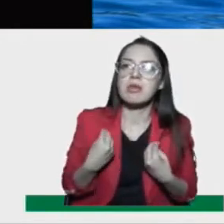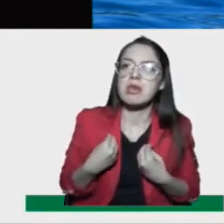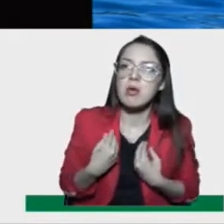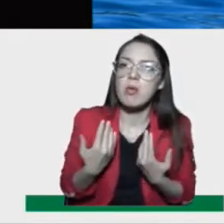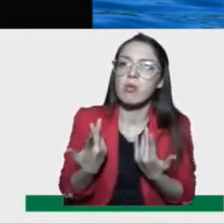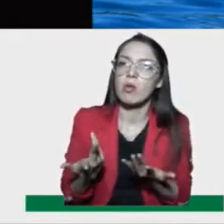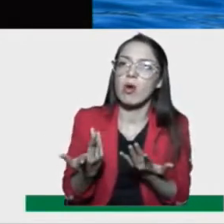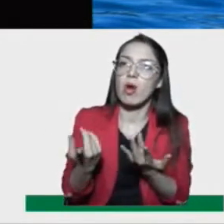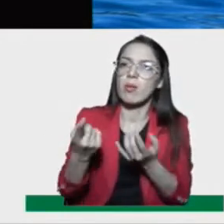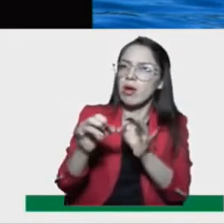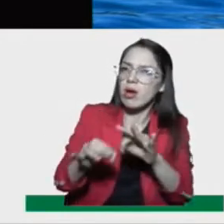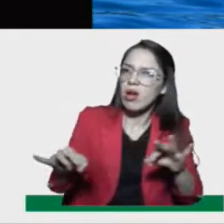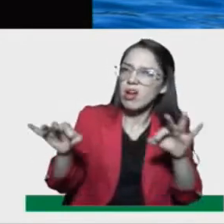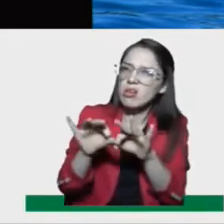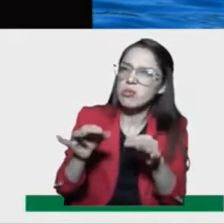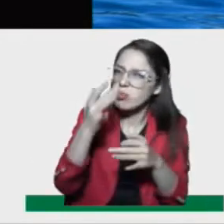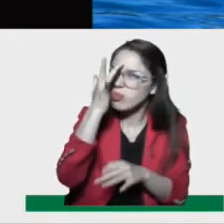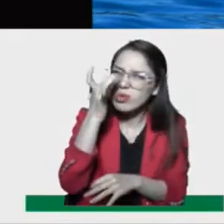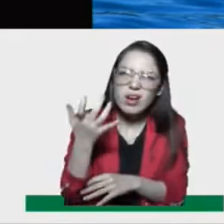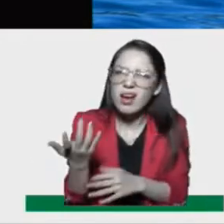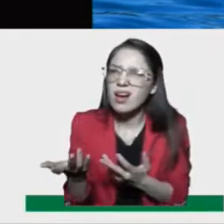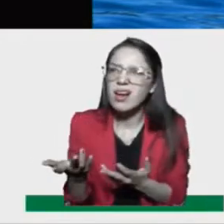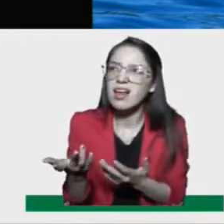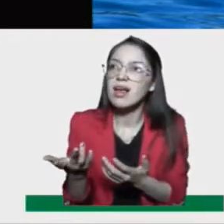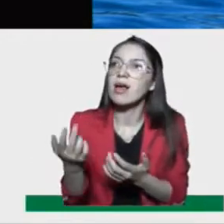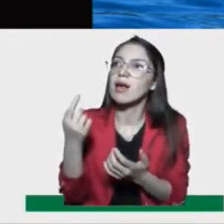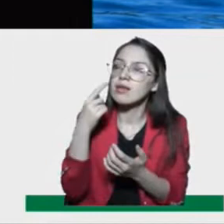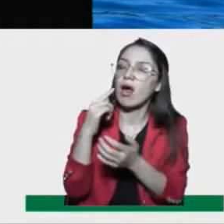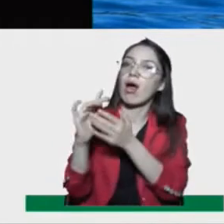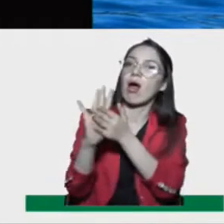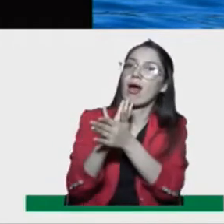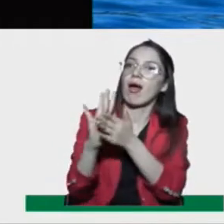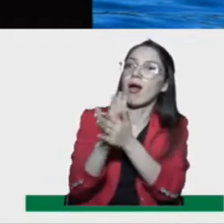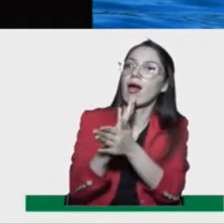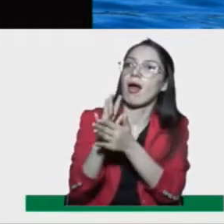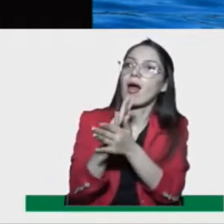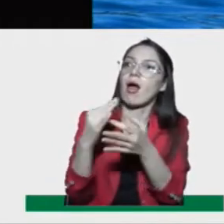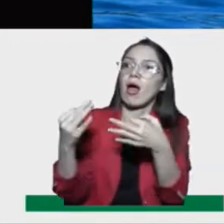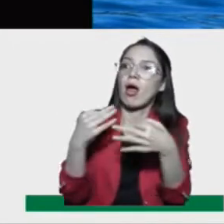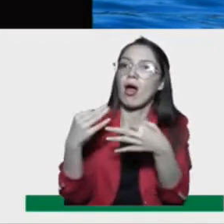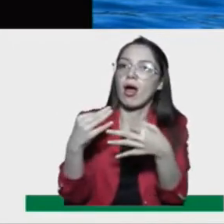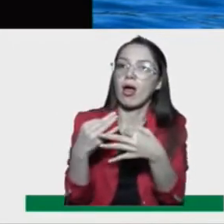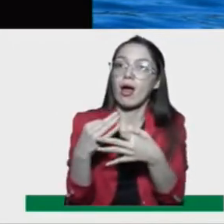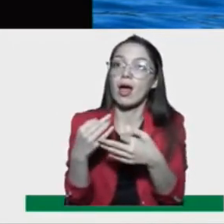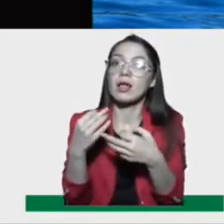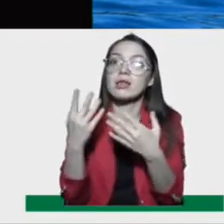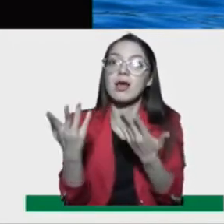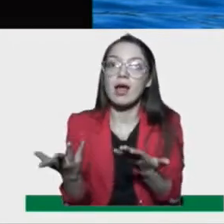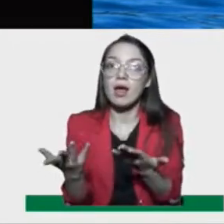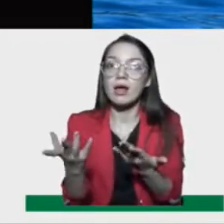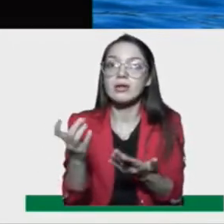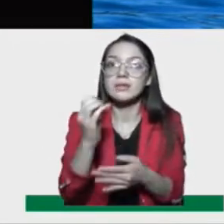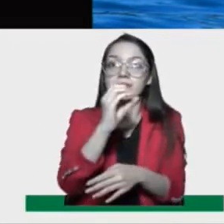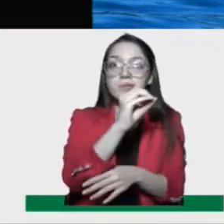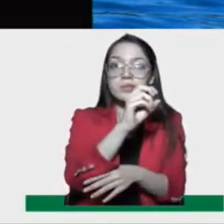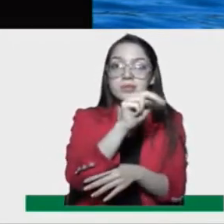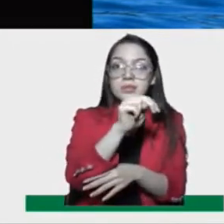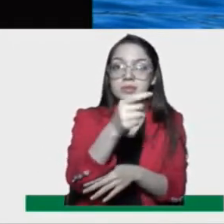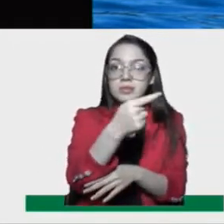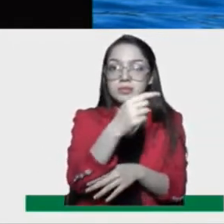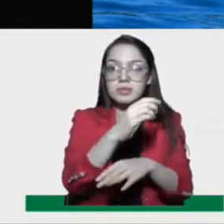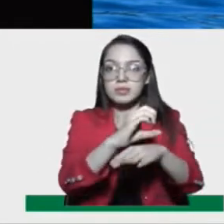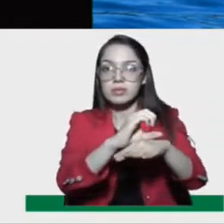importancia y ahí empezamos y entre el centro conservación cetácea que es una ong que de chile